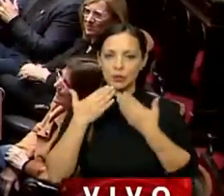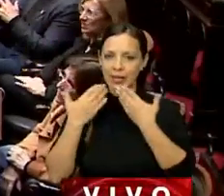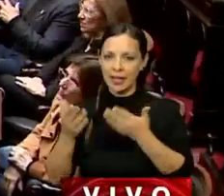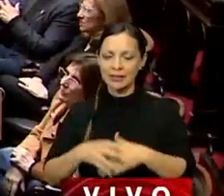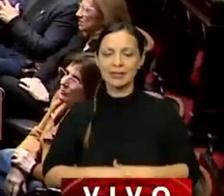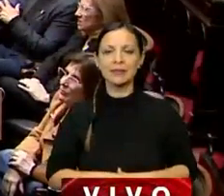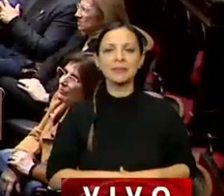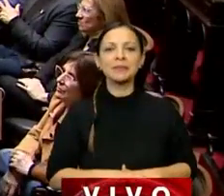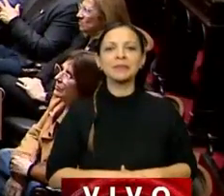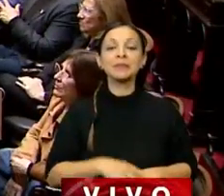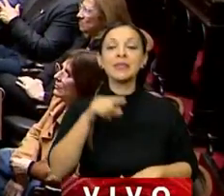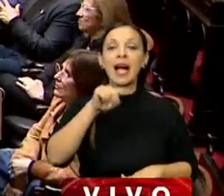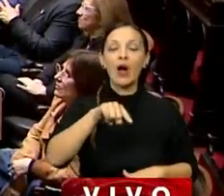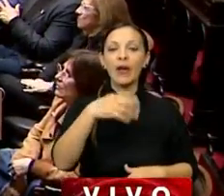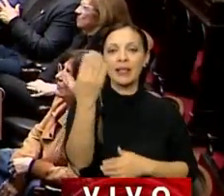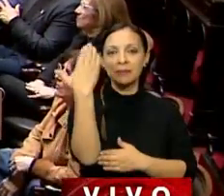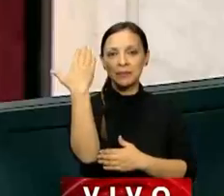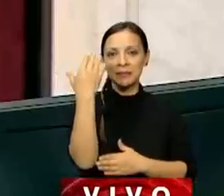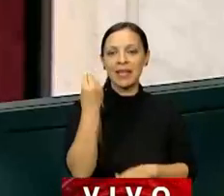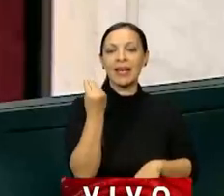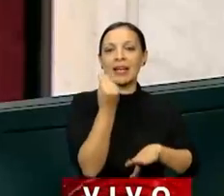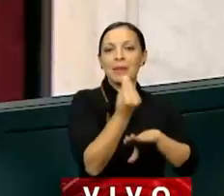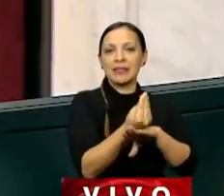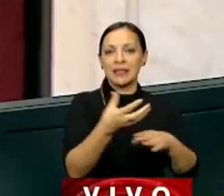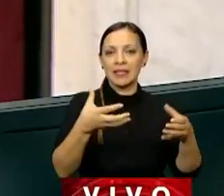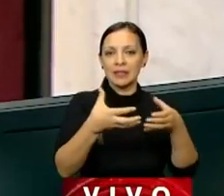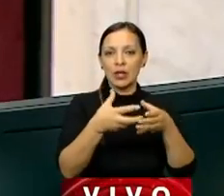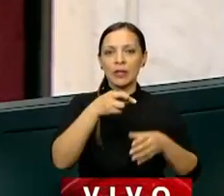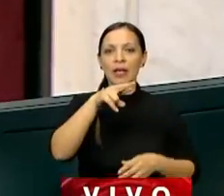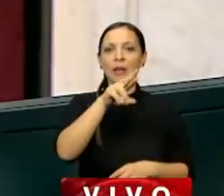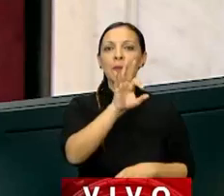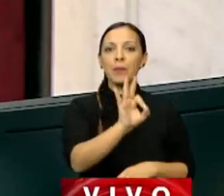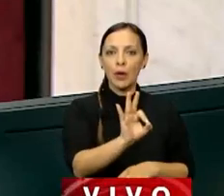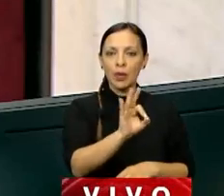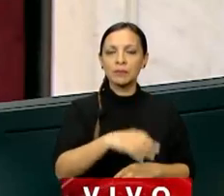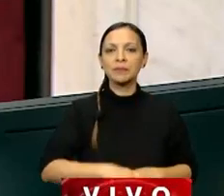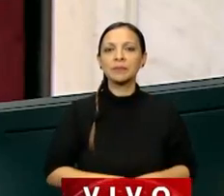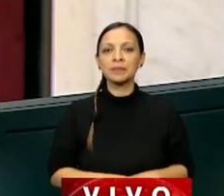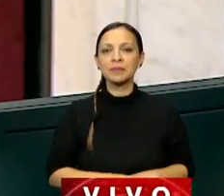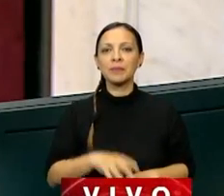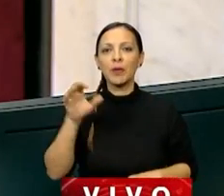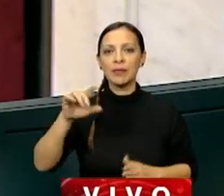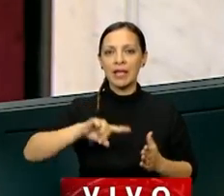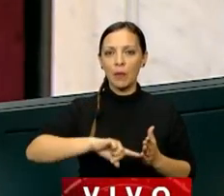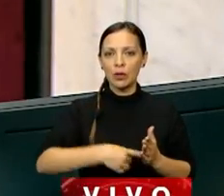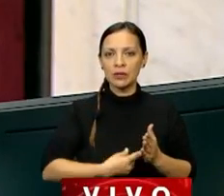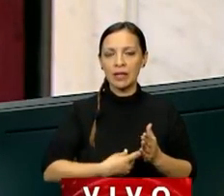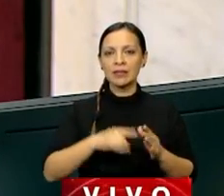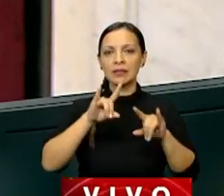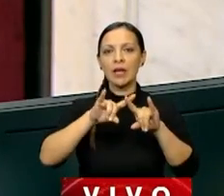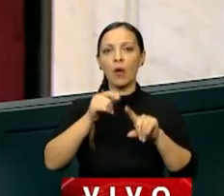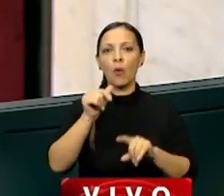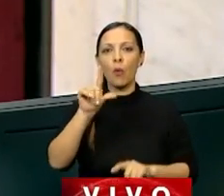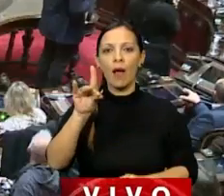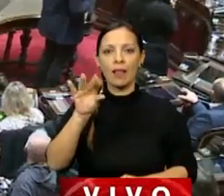En uso de la palabra y en representación del bloque PRO, tiene la palabra el diputado por la provincia de Buenos Aires, Waldo